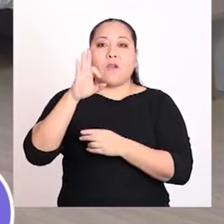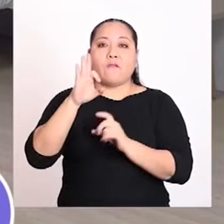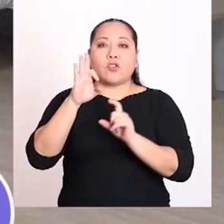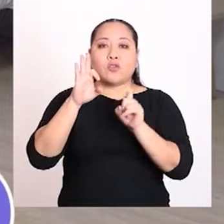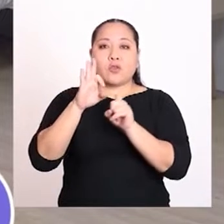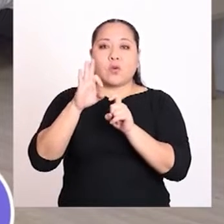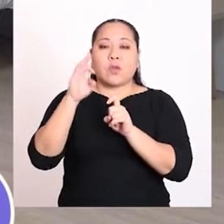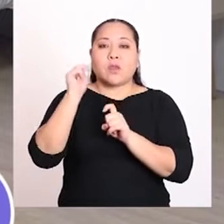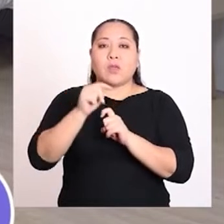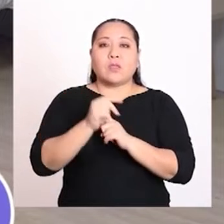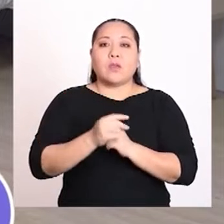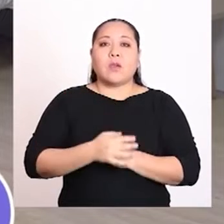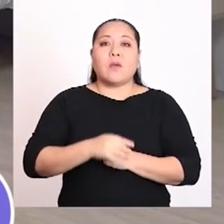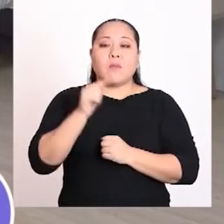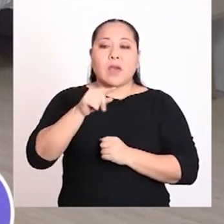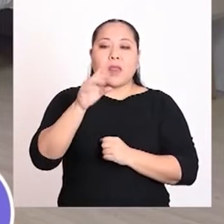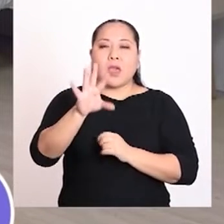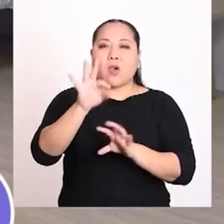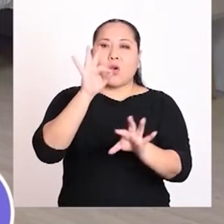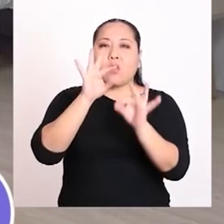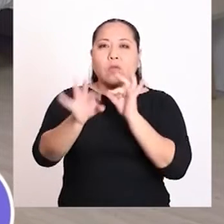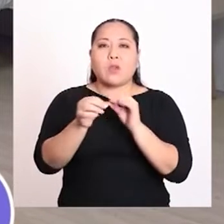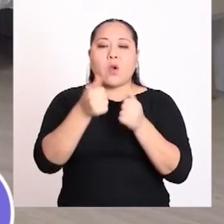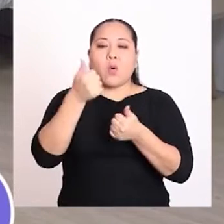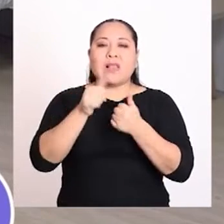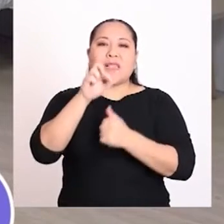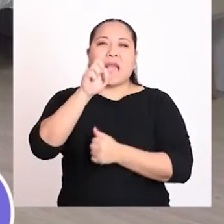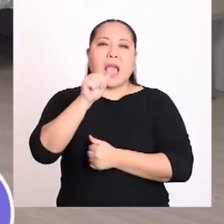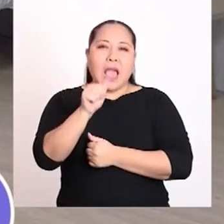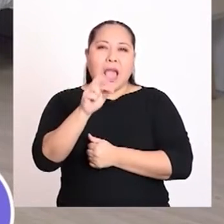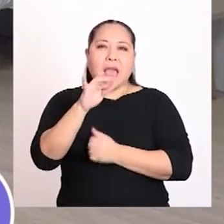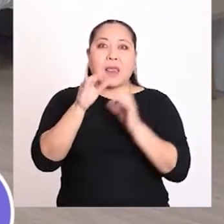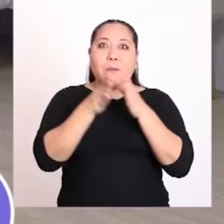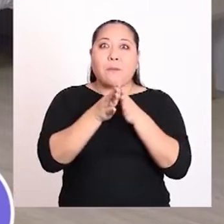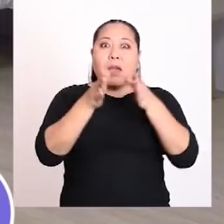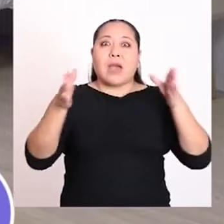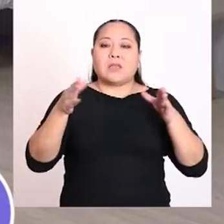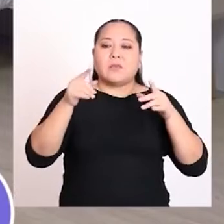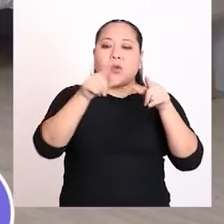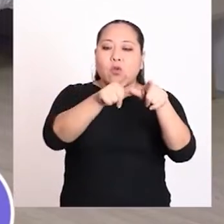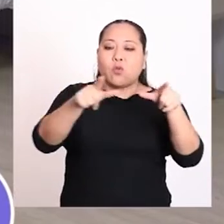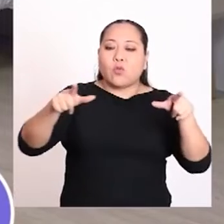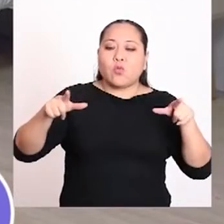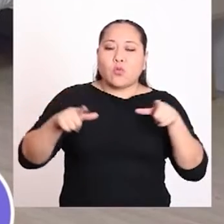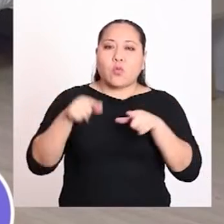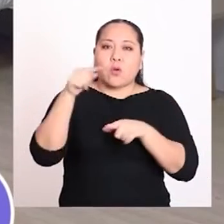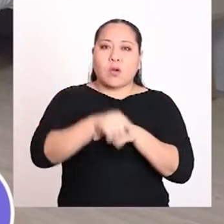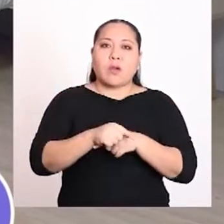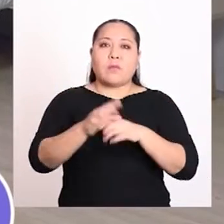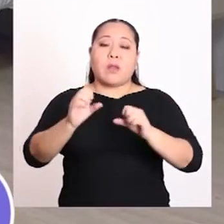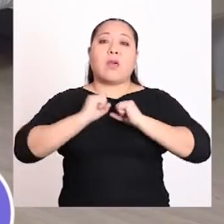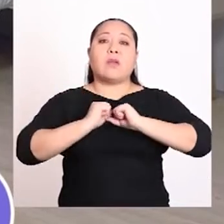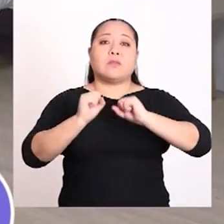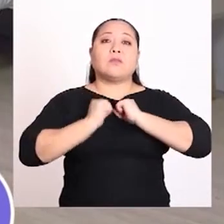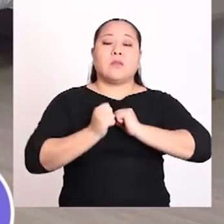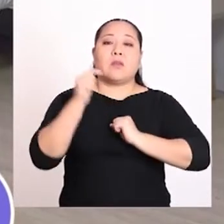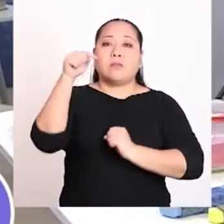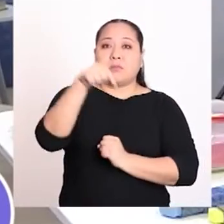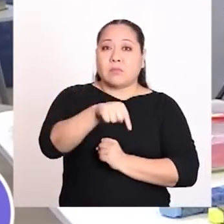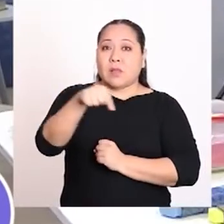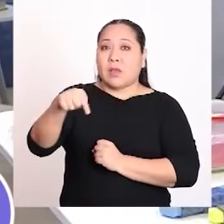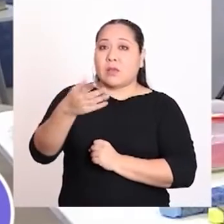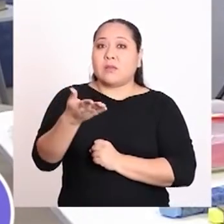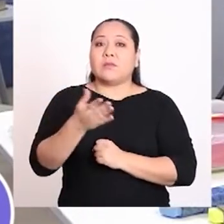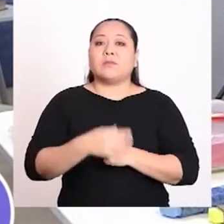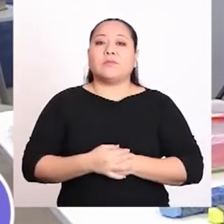función cuadrática para determinar el área máxima de una superficie para realizar